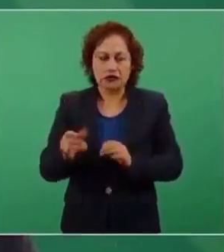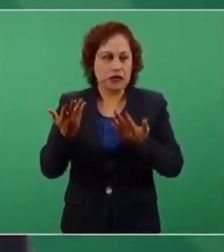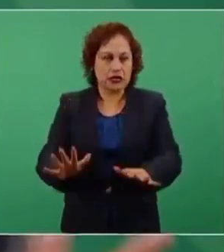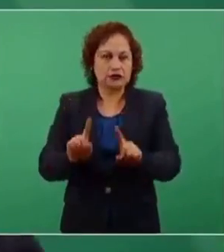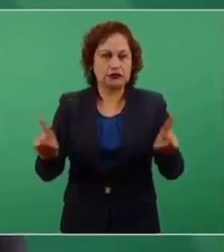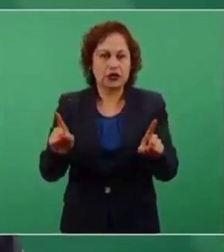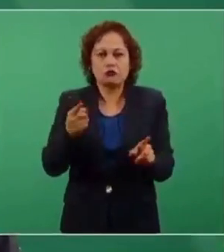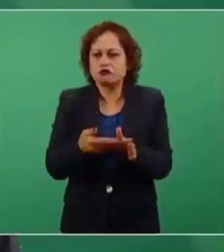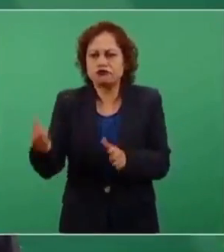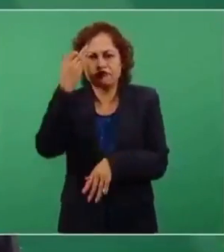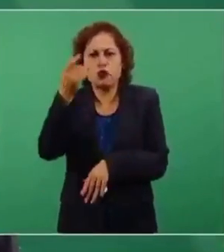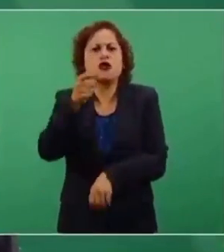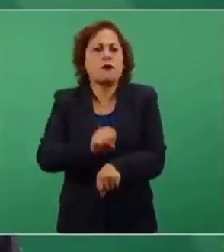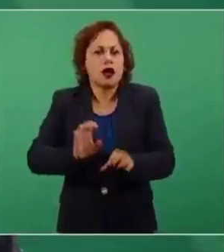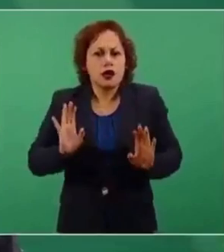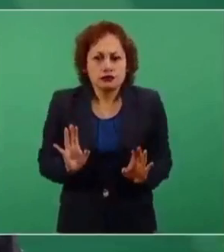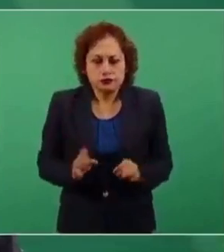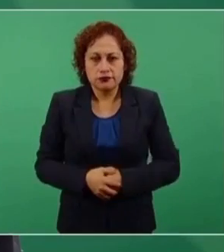Pues una semana.